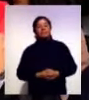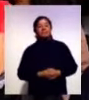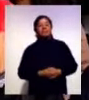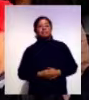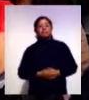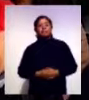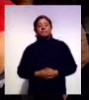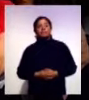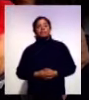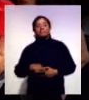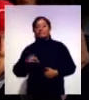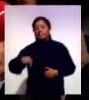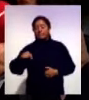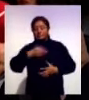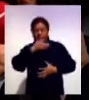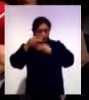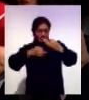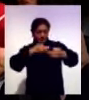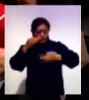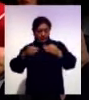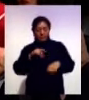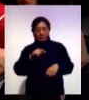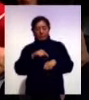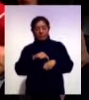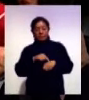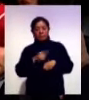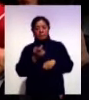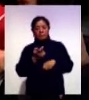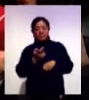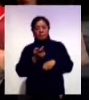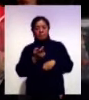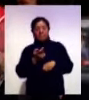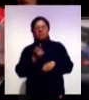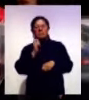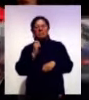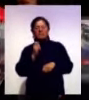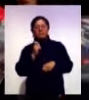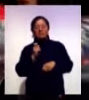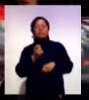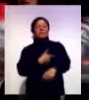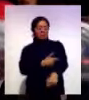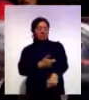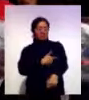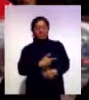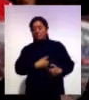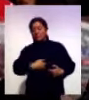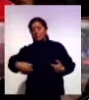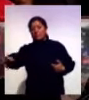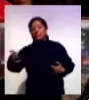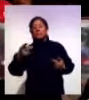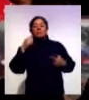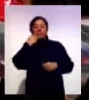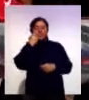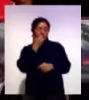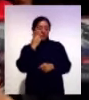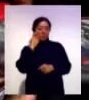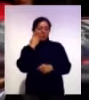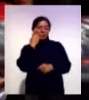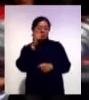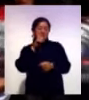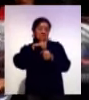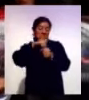función básica de estas campañas de donación es obtener sangre altruista, ¿sí?, de personas que la donen sin